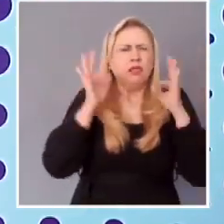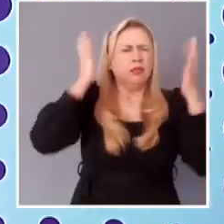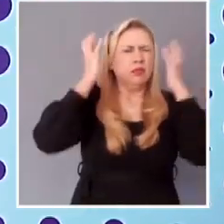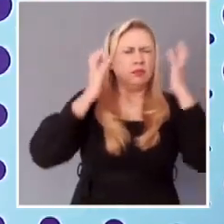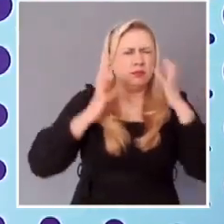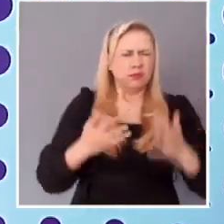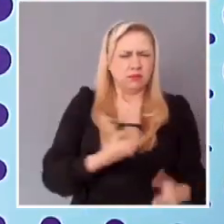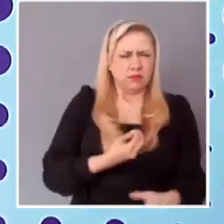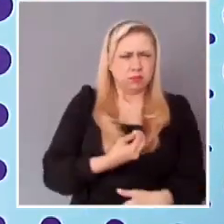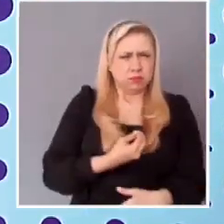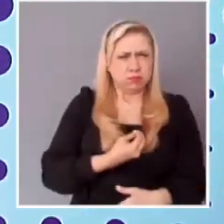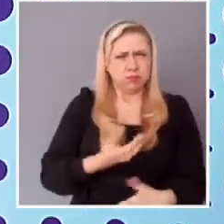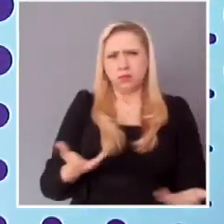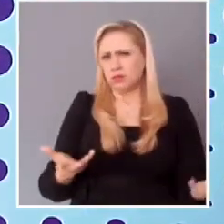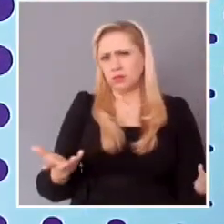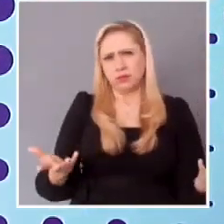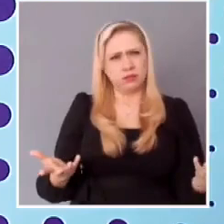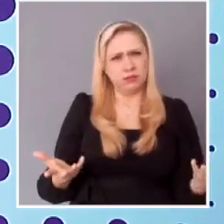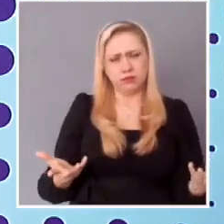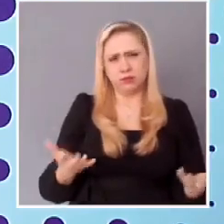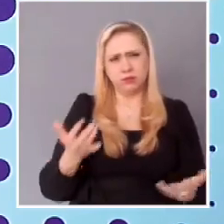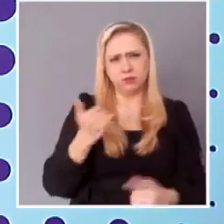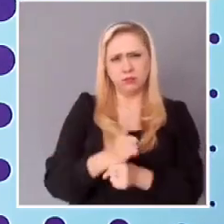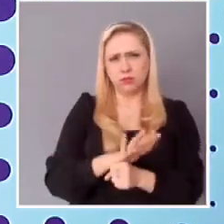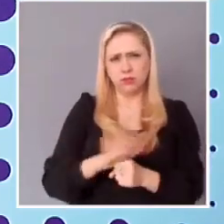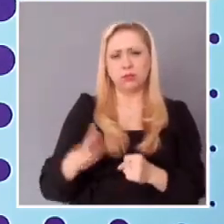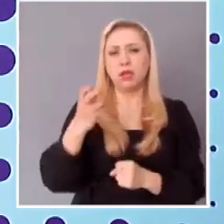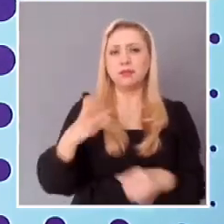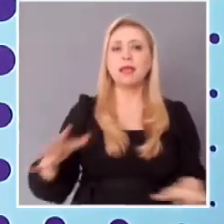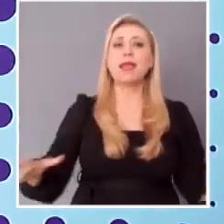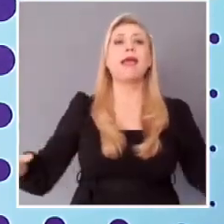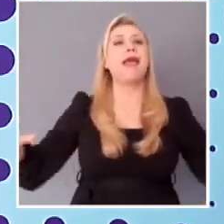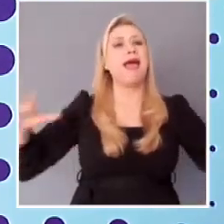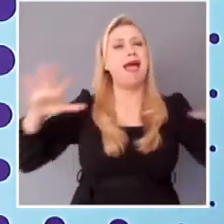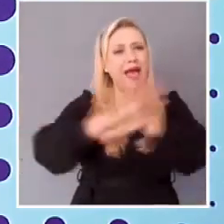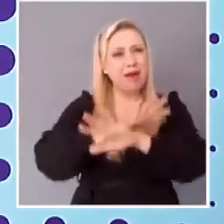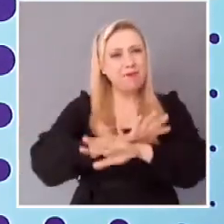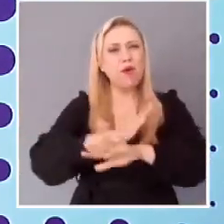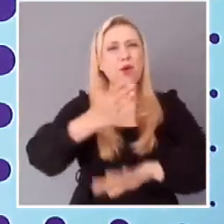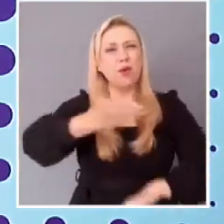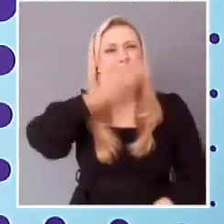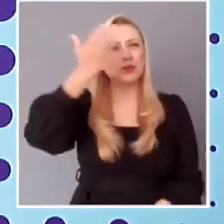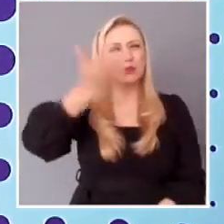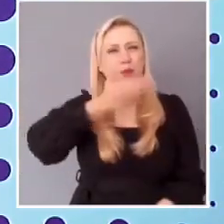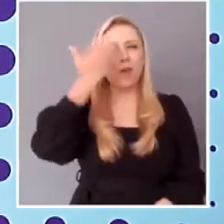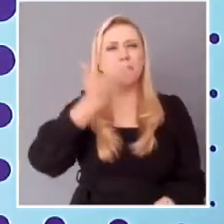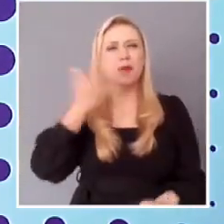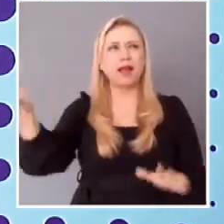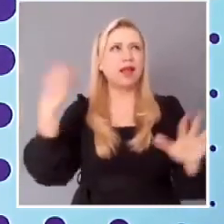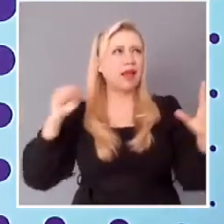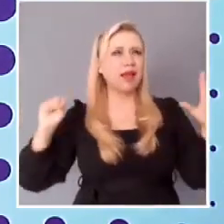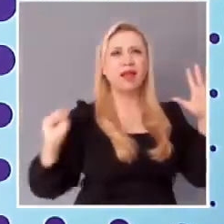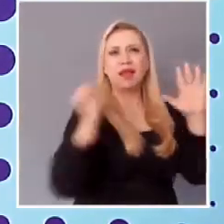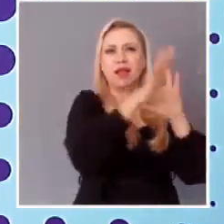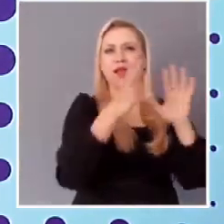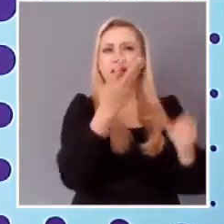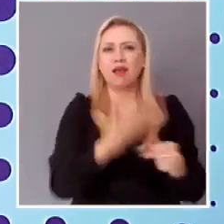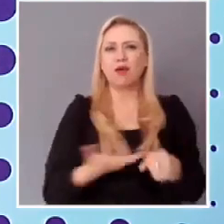más significativos de la reforma es que nos hablan de la transformación del modelo asilar, es decir, de este modelo de atención